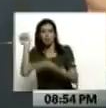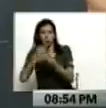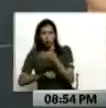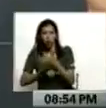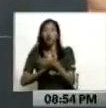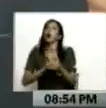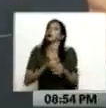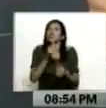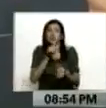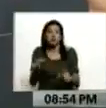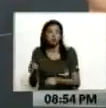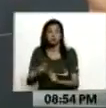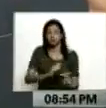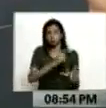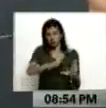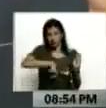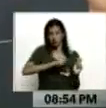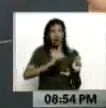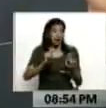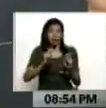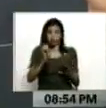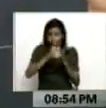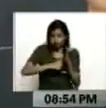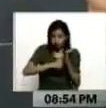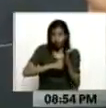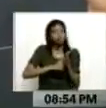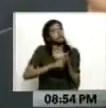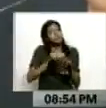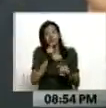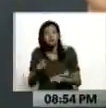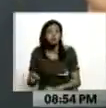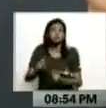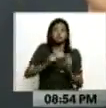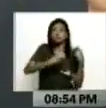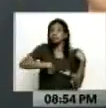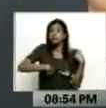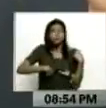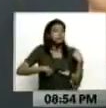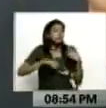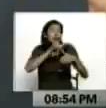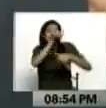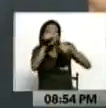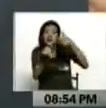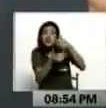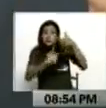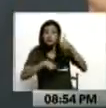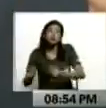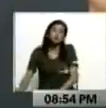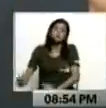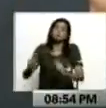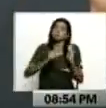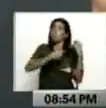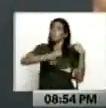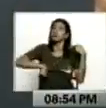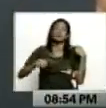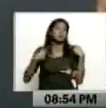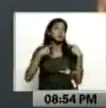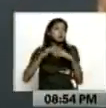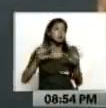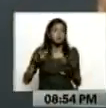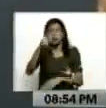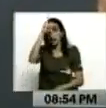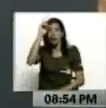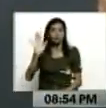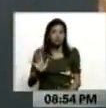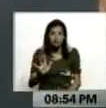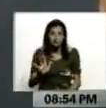Constitución al vicepresidente tenían que Designar a tar vicepresidente Cómo se llama presidente